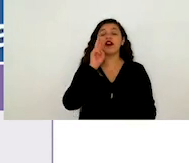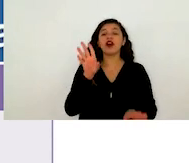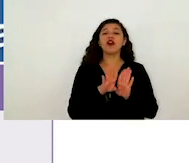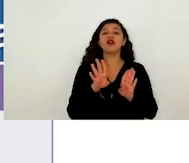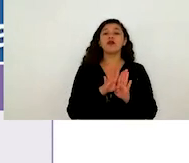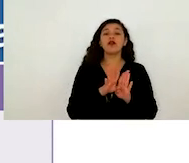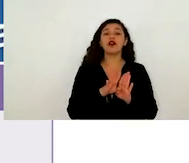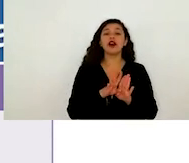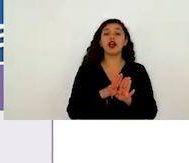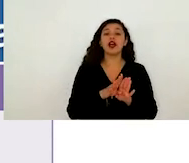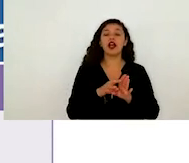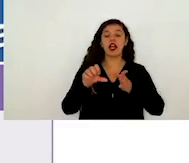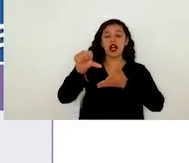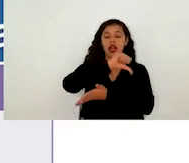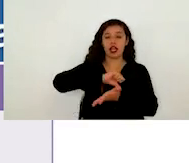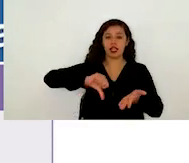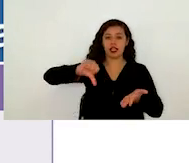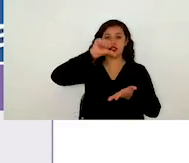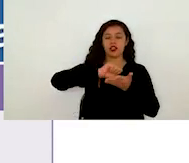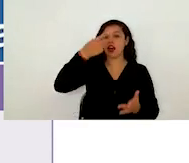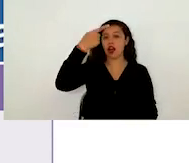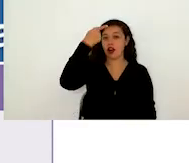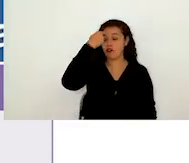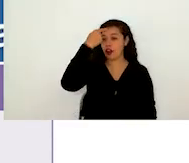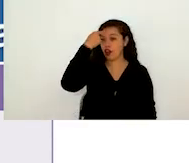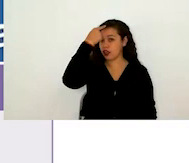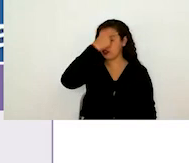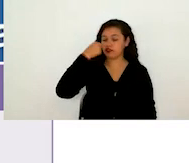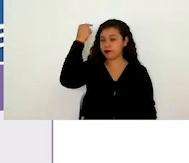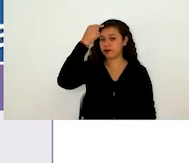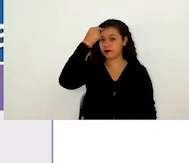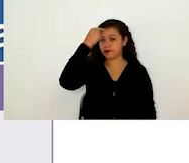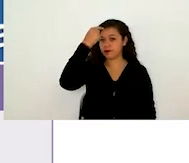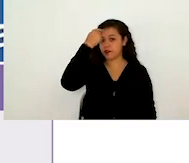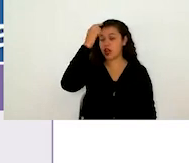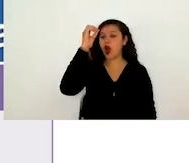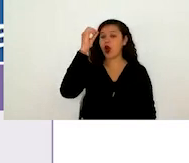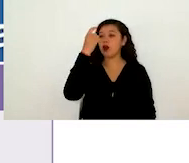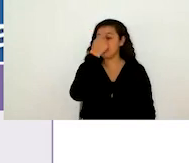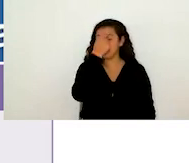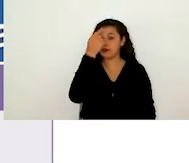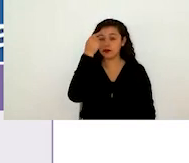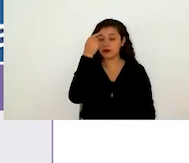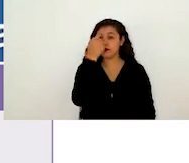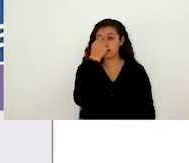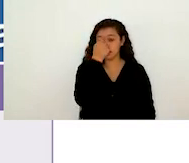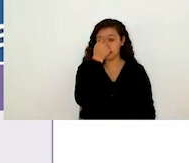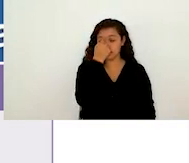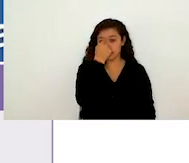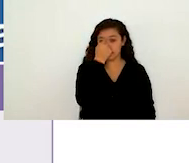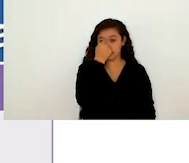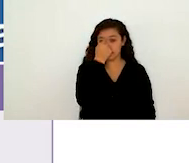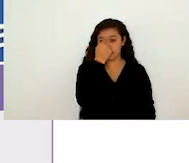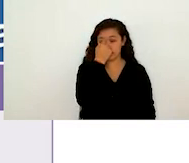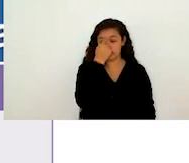centro si de la frente o entre la entrega moverla cambia la cabeza